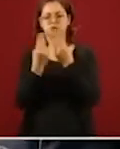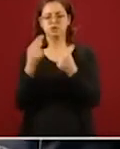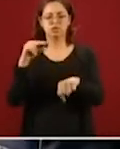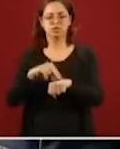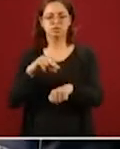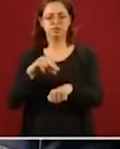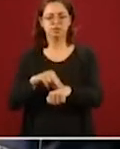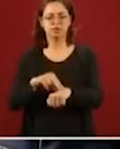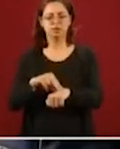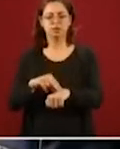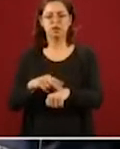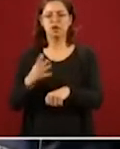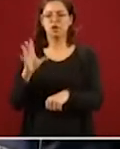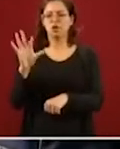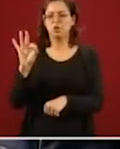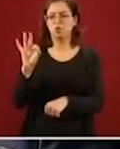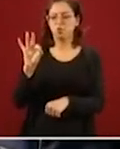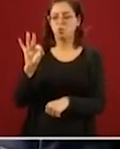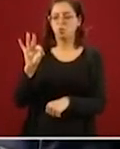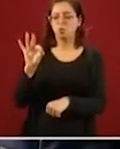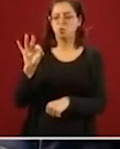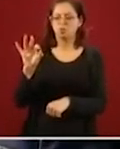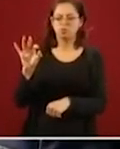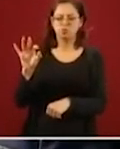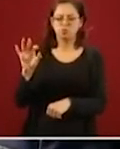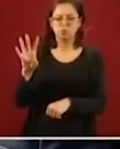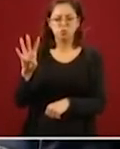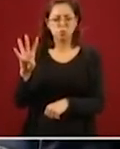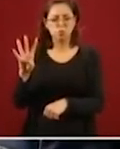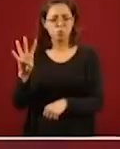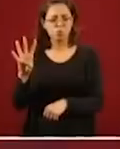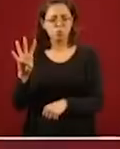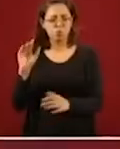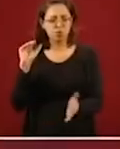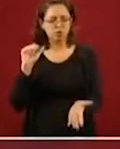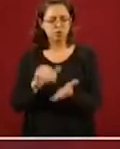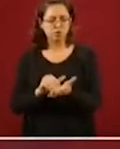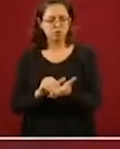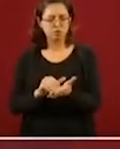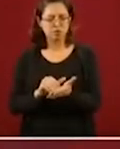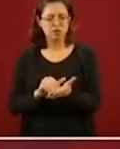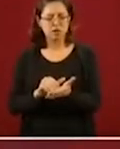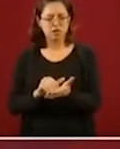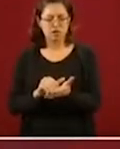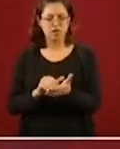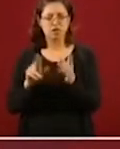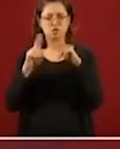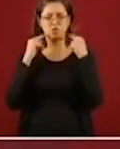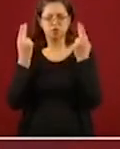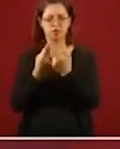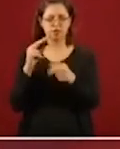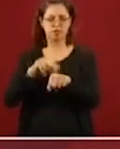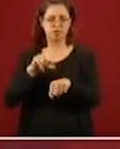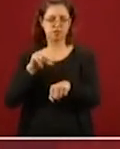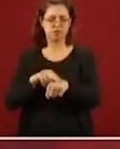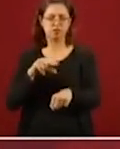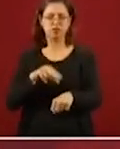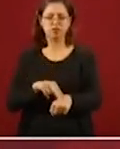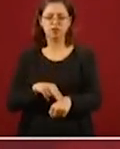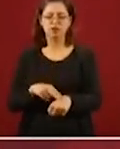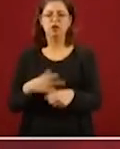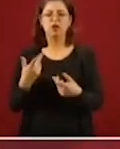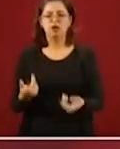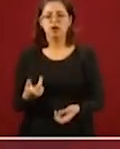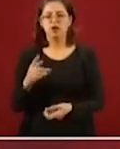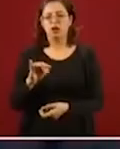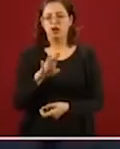4,000 entre unidades médicas rurales y móviles. 4,000 unidades médicas. Entonces, ese sistema del